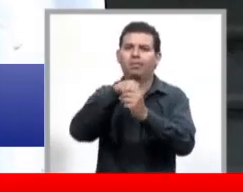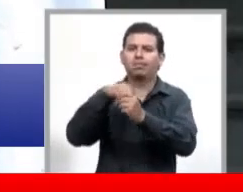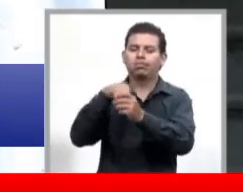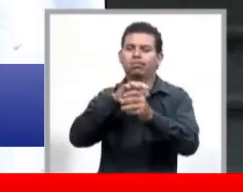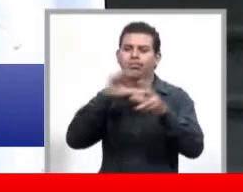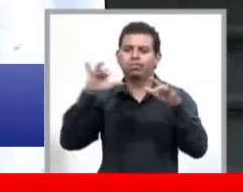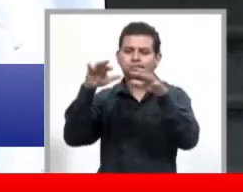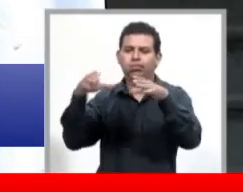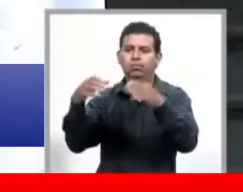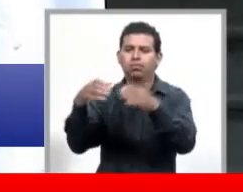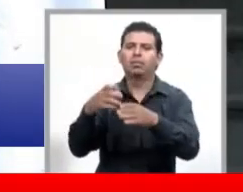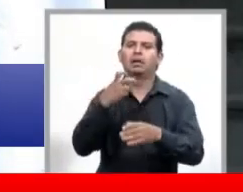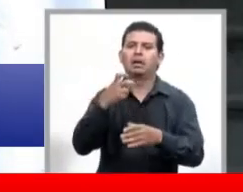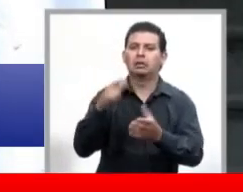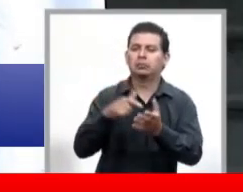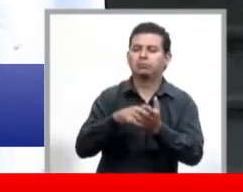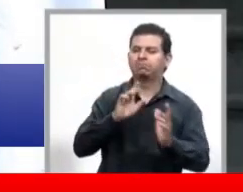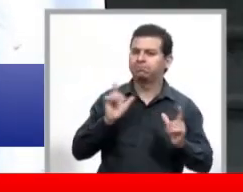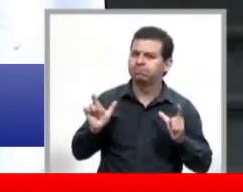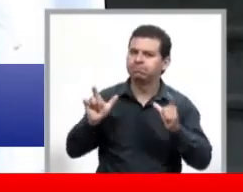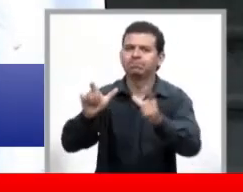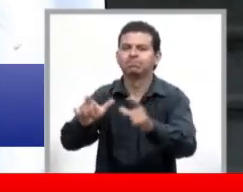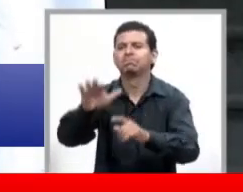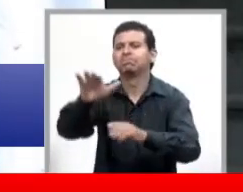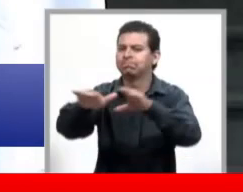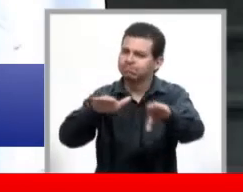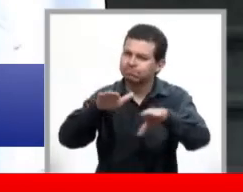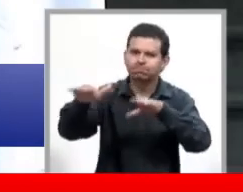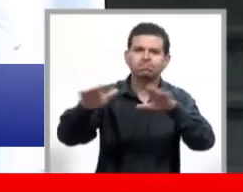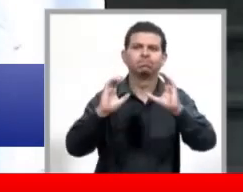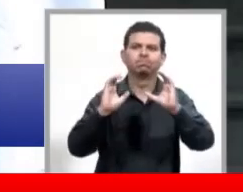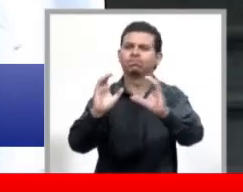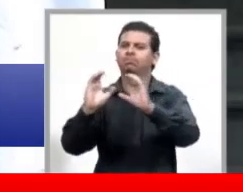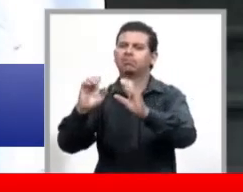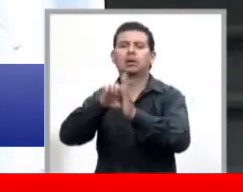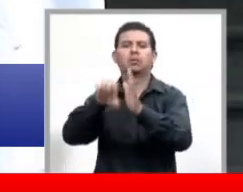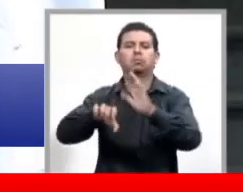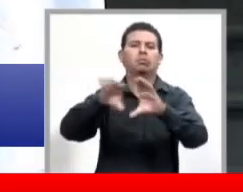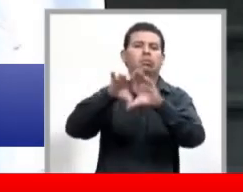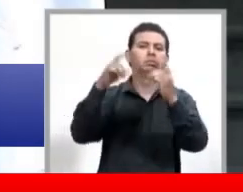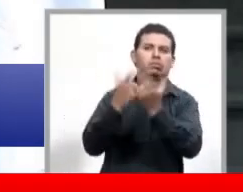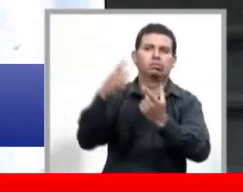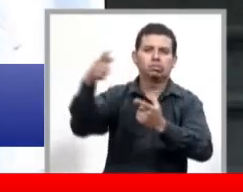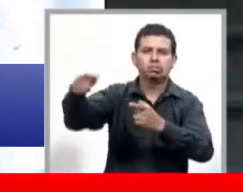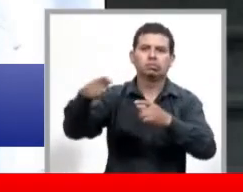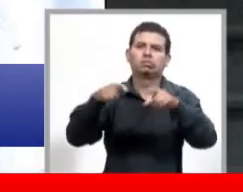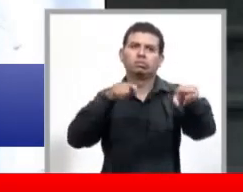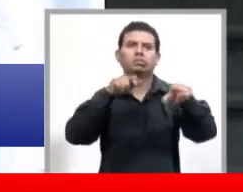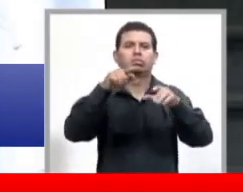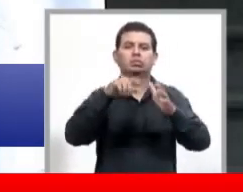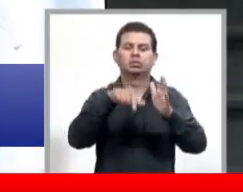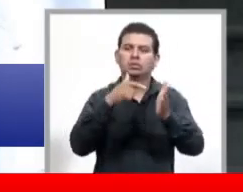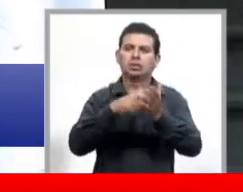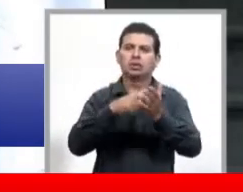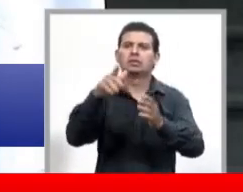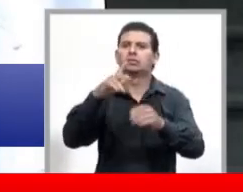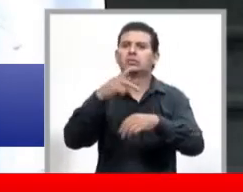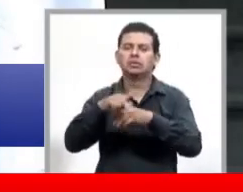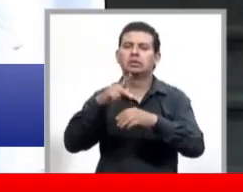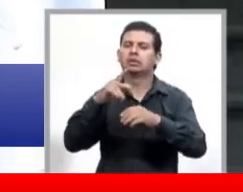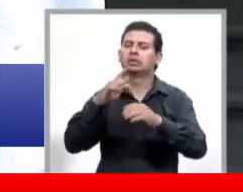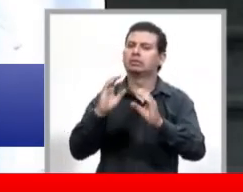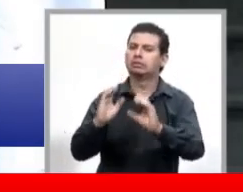ciudadanas oaxaqueñas, un ejemplo muy claro es la central de abastos o los primeros cuadros de las ciudades de